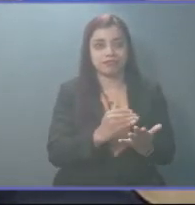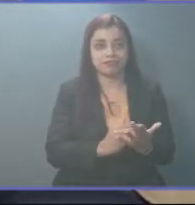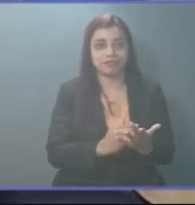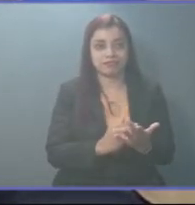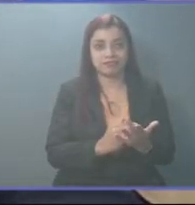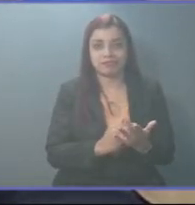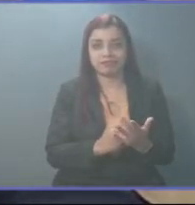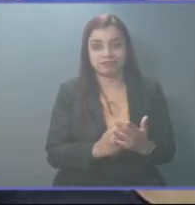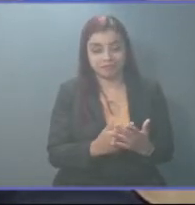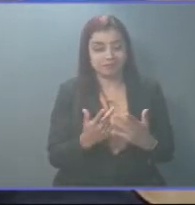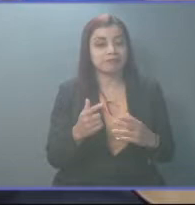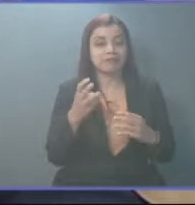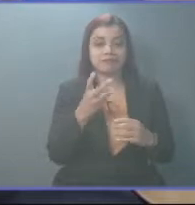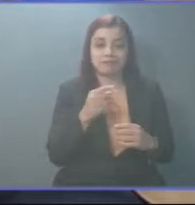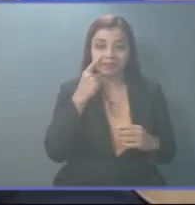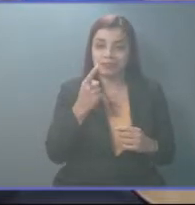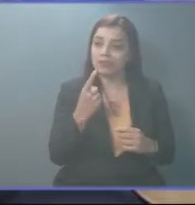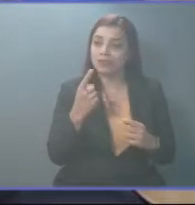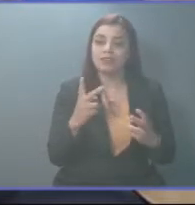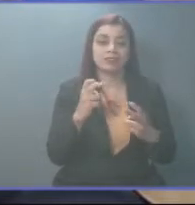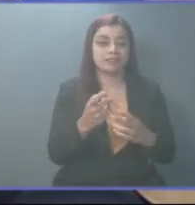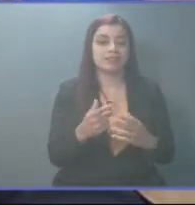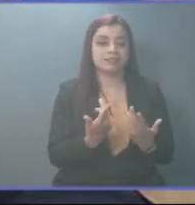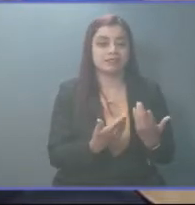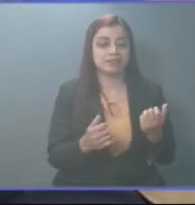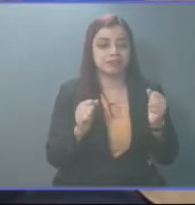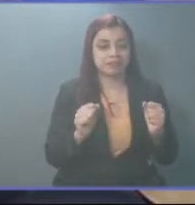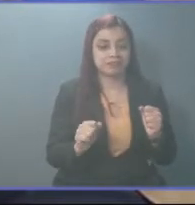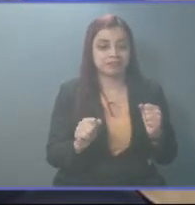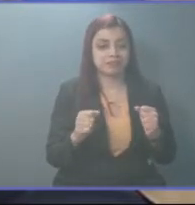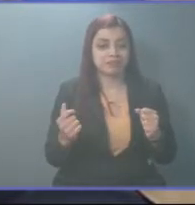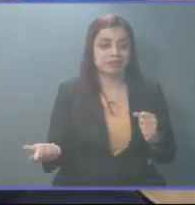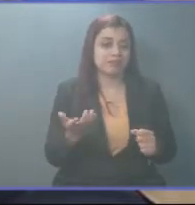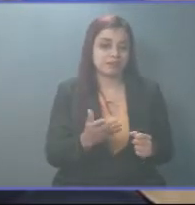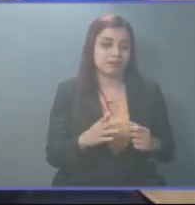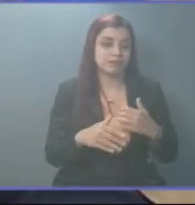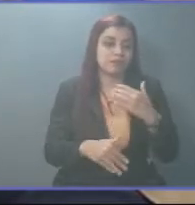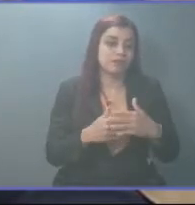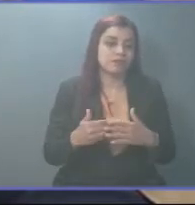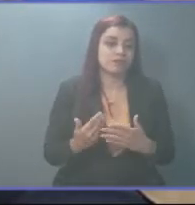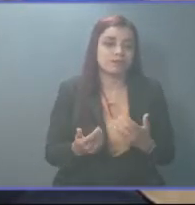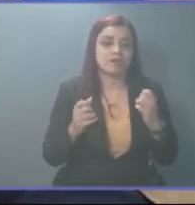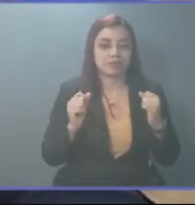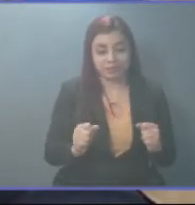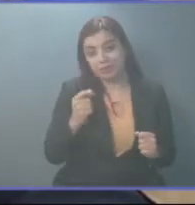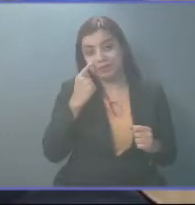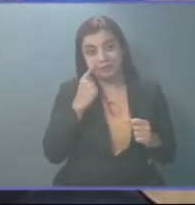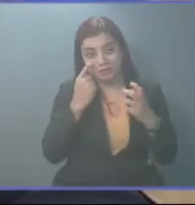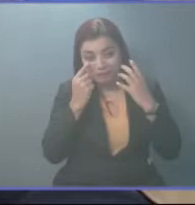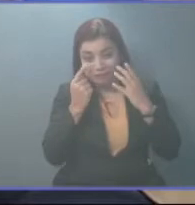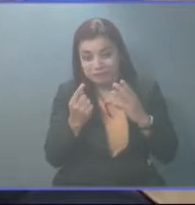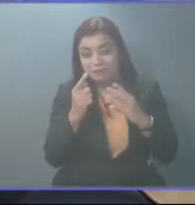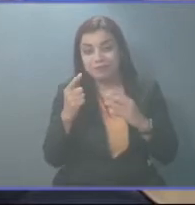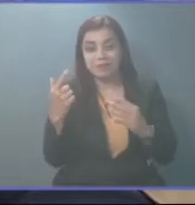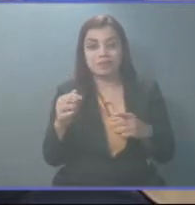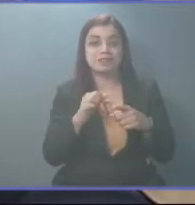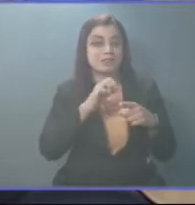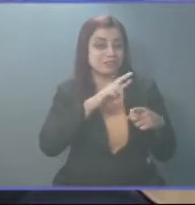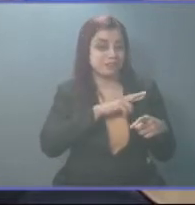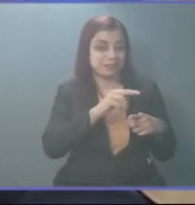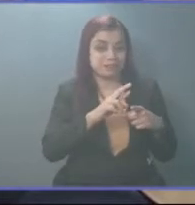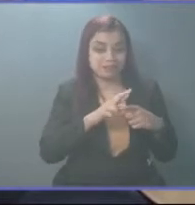Artículo 100, relativo a preferencia para las contrataciones en la administración pública en el sentido de visibilizar el rol del Ministerio de Trabajo y Previsión